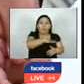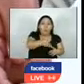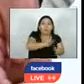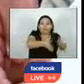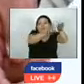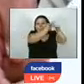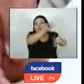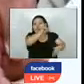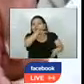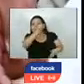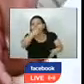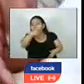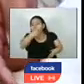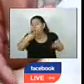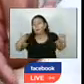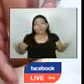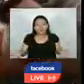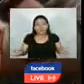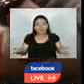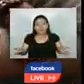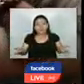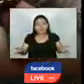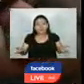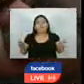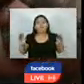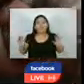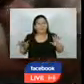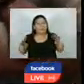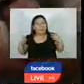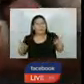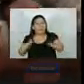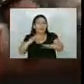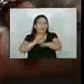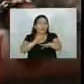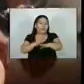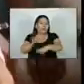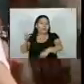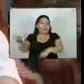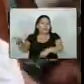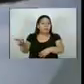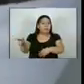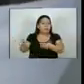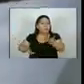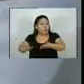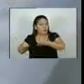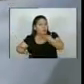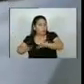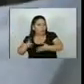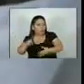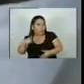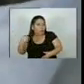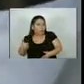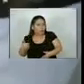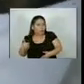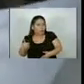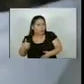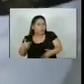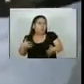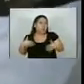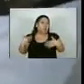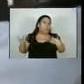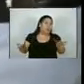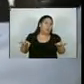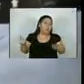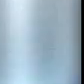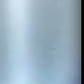la misma institución, ¿verdad? Entonces, la finalidad, pues, es evitar ese tipo de comportamientos que no son adecuados ni para sí mismos ni